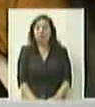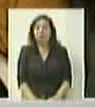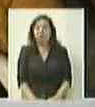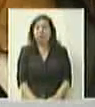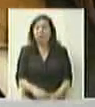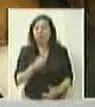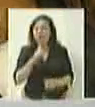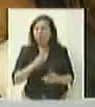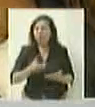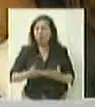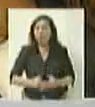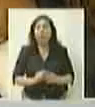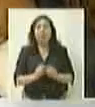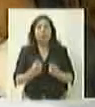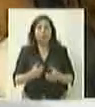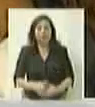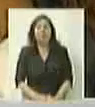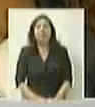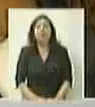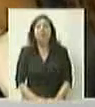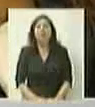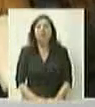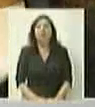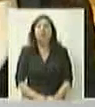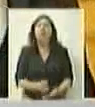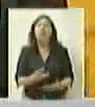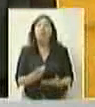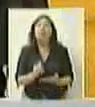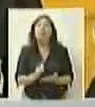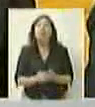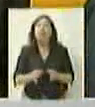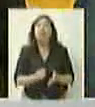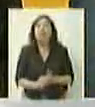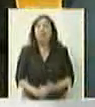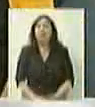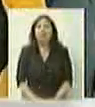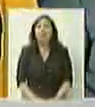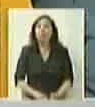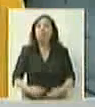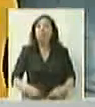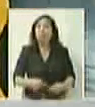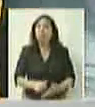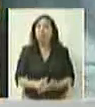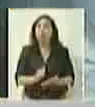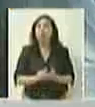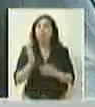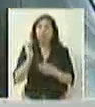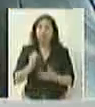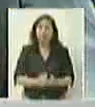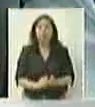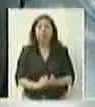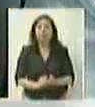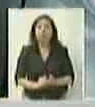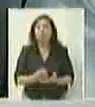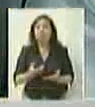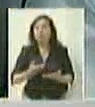la acusación de la señora Málaga ha sido un poco serio al momento de no presentar cifras que detallen y comparaciones de la exposición